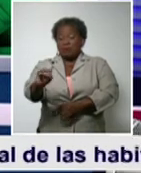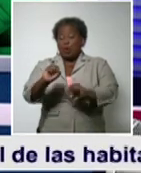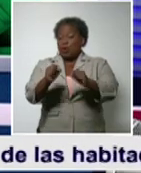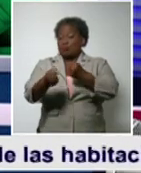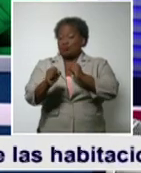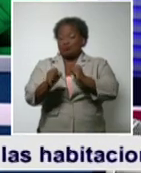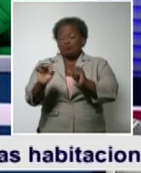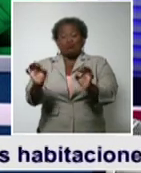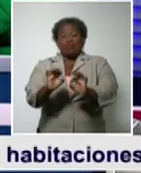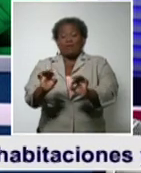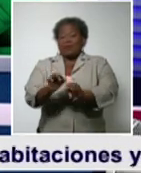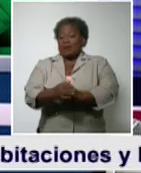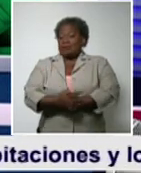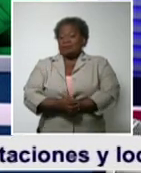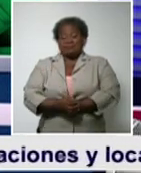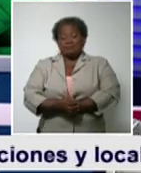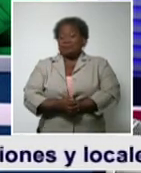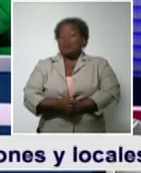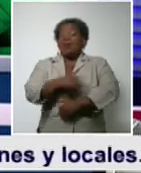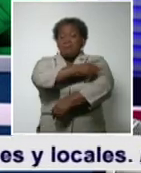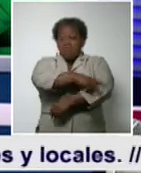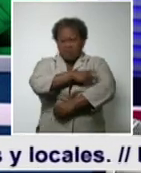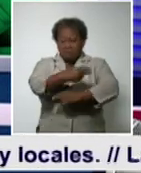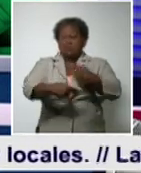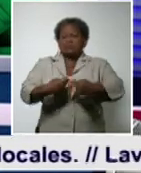que los países hacen todo el esfuerzo,